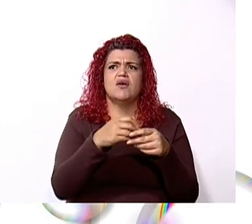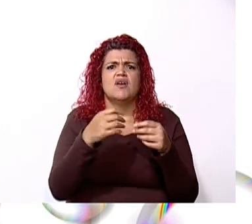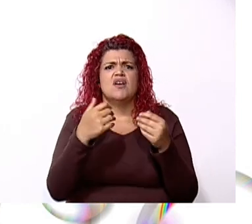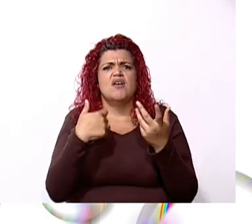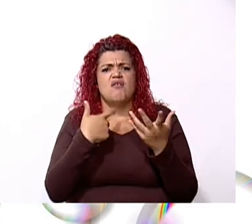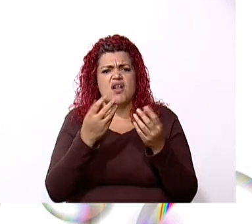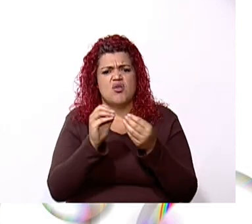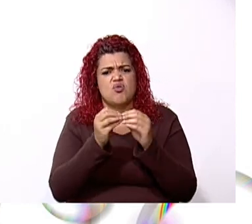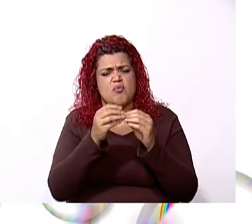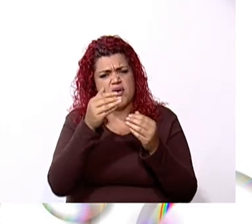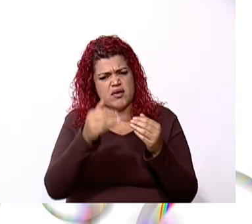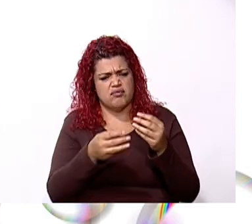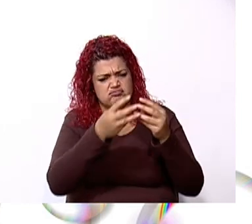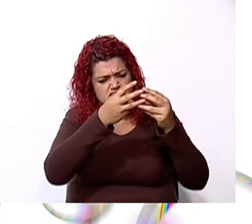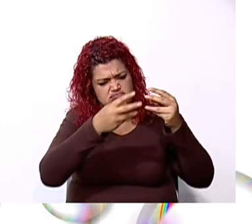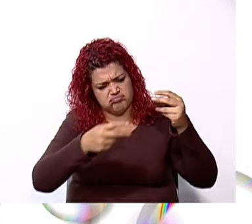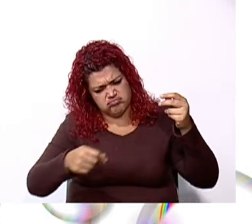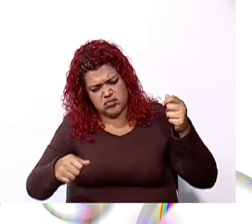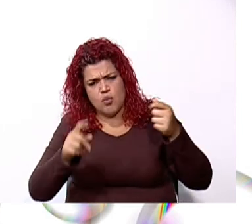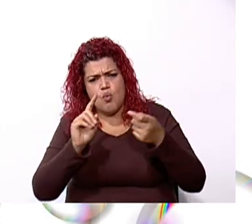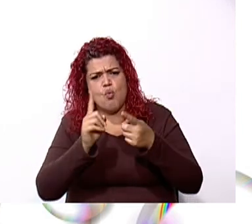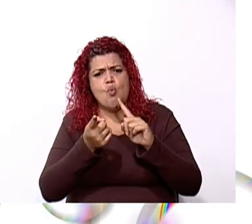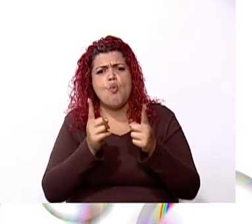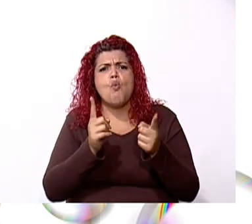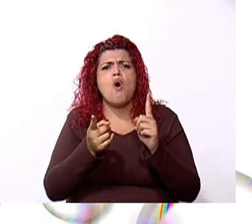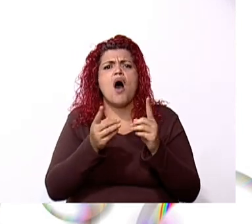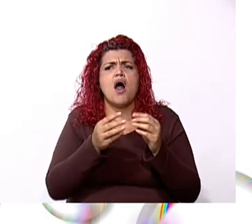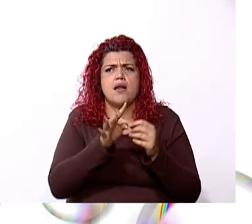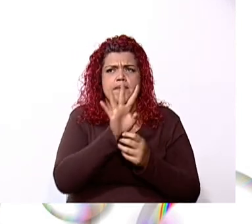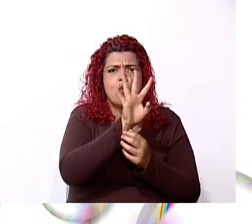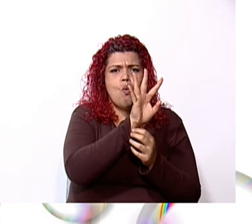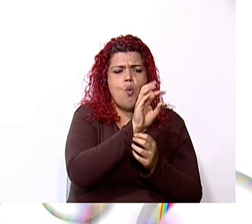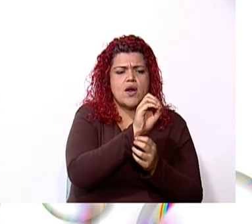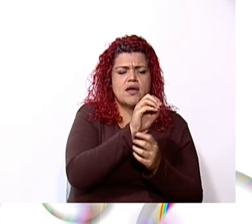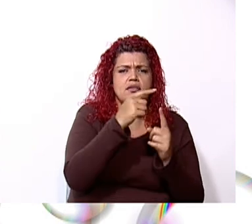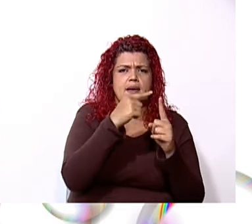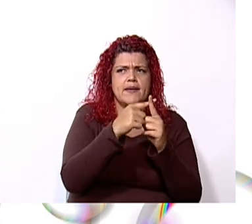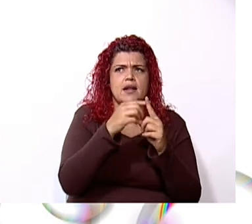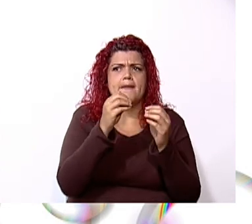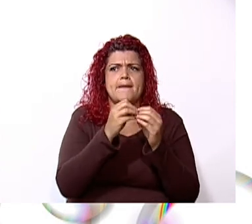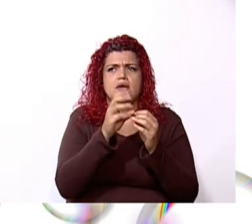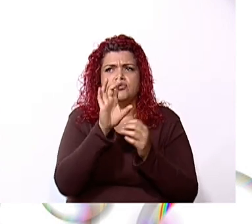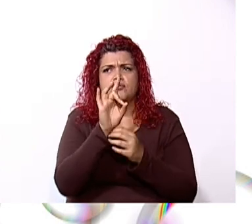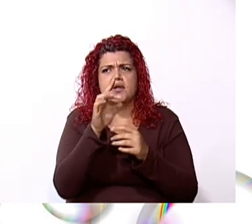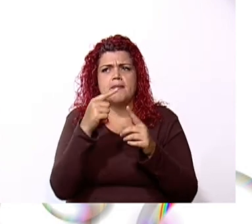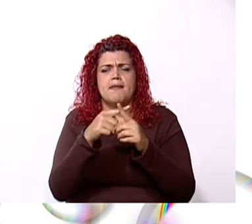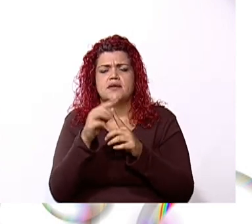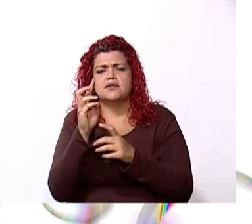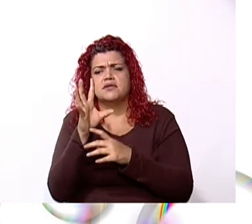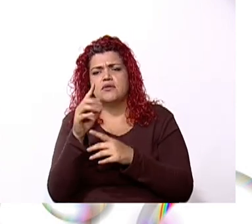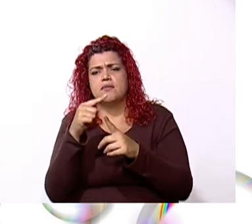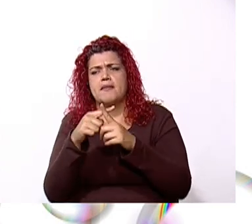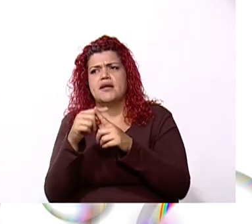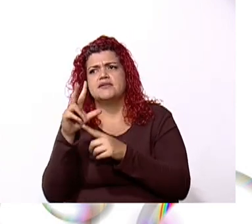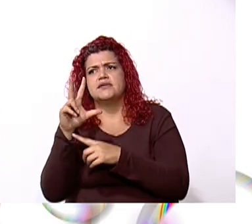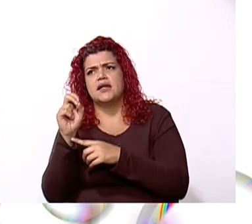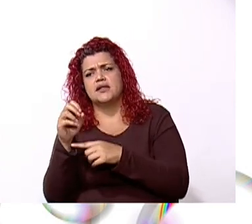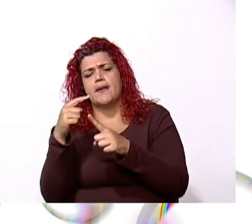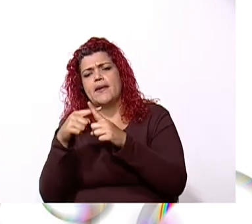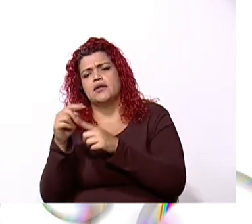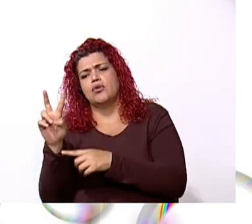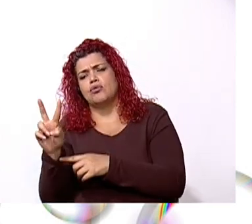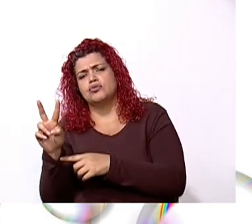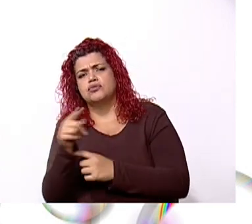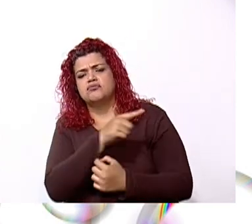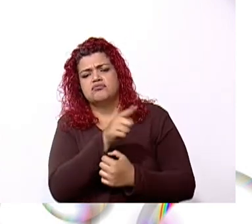siguiente descomposición aditiva? 40.000 más 8.000 más 600 más 30